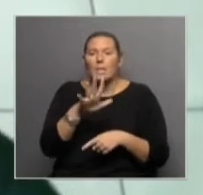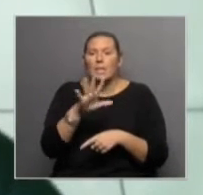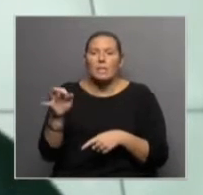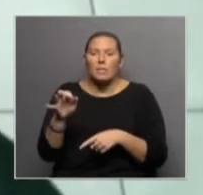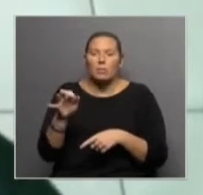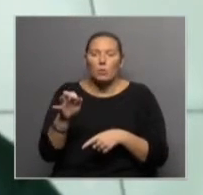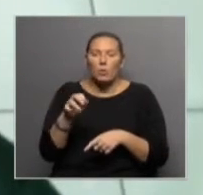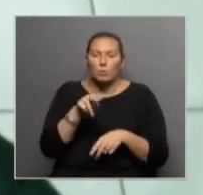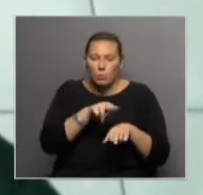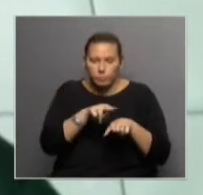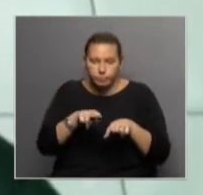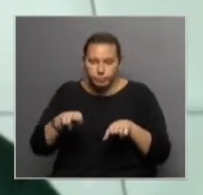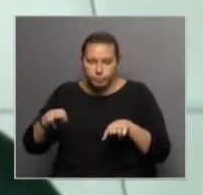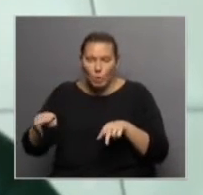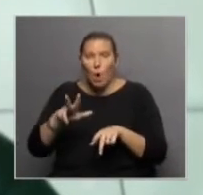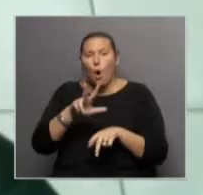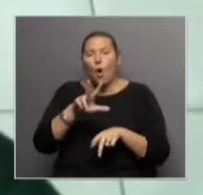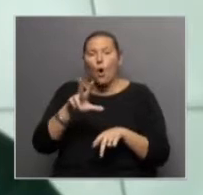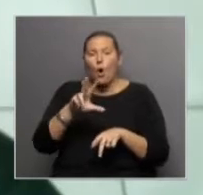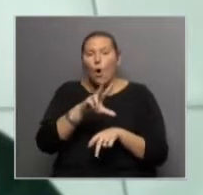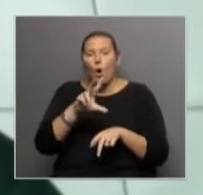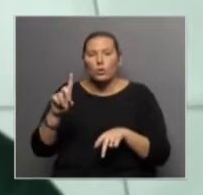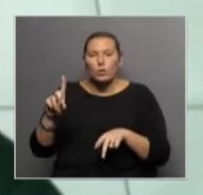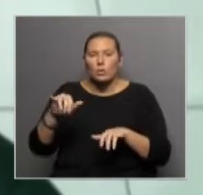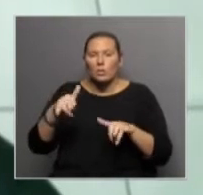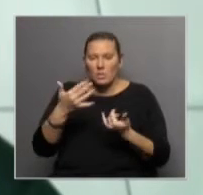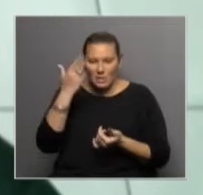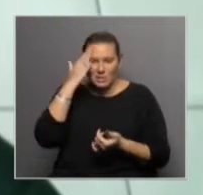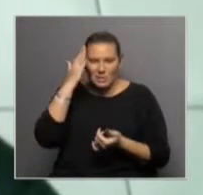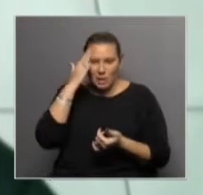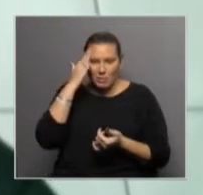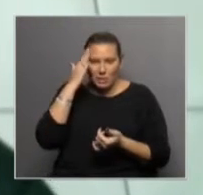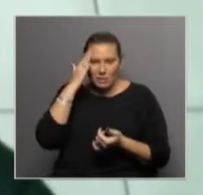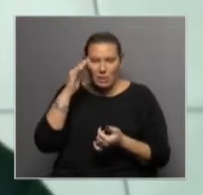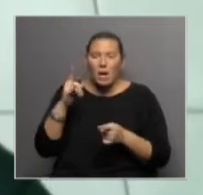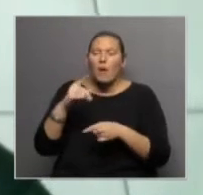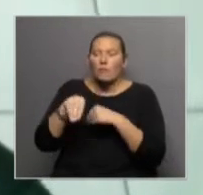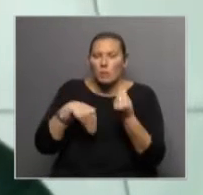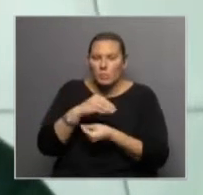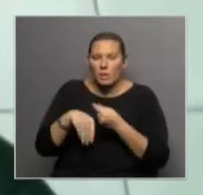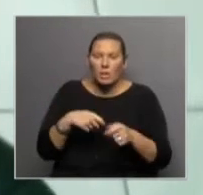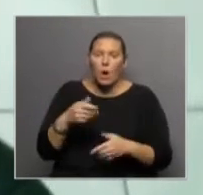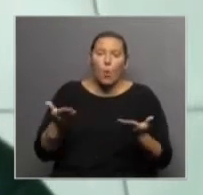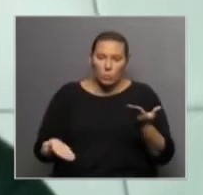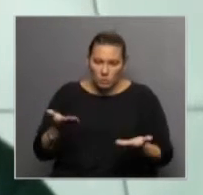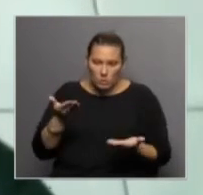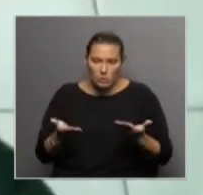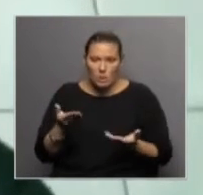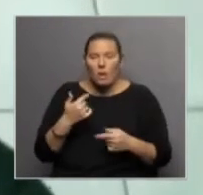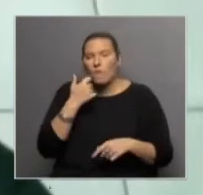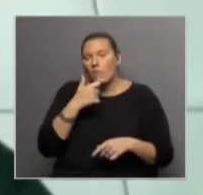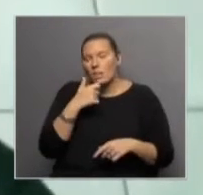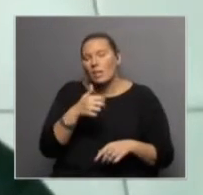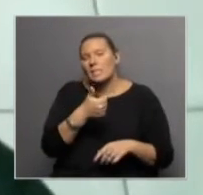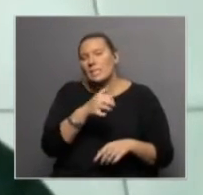unos 800 ya han sido identificados y restituidos a sus familiares a través de la justicia, y quedan unos 600